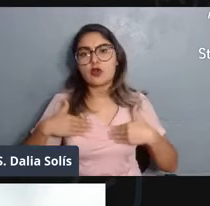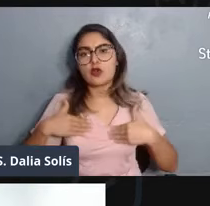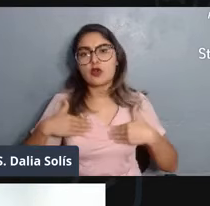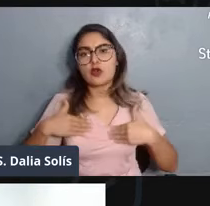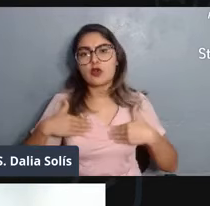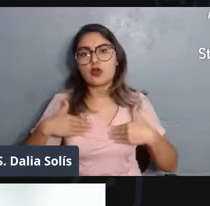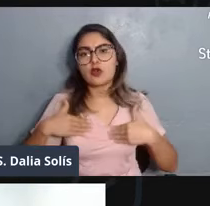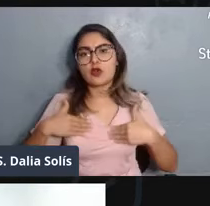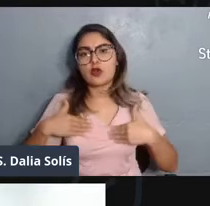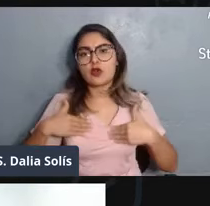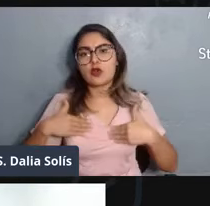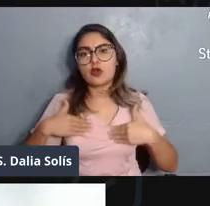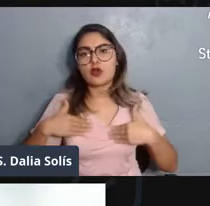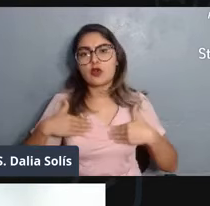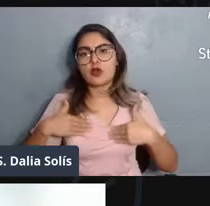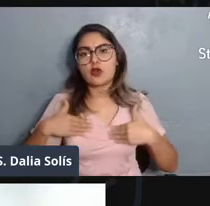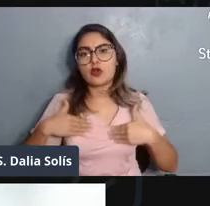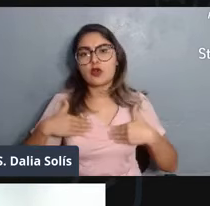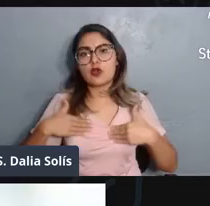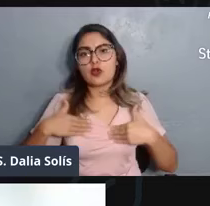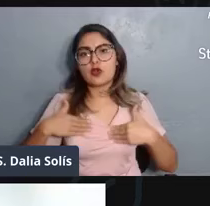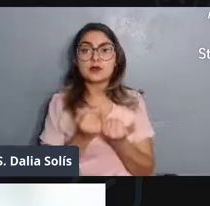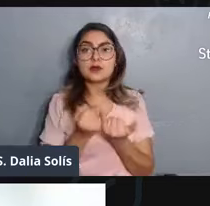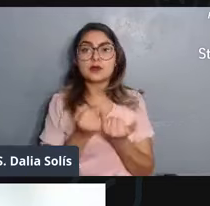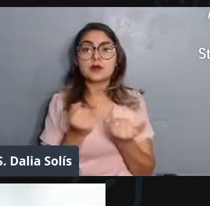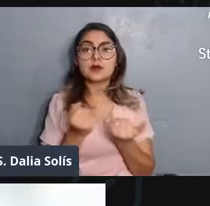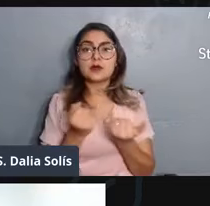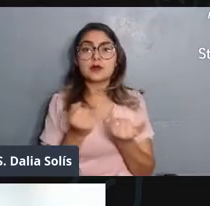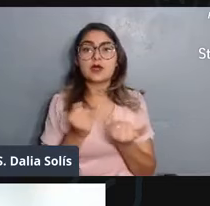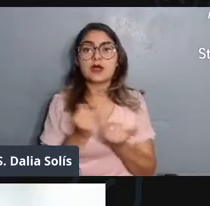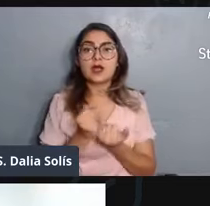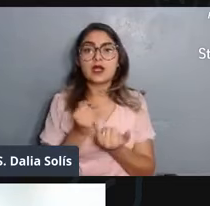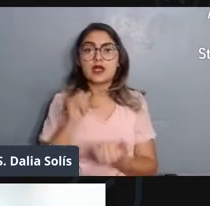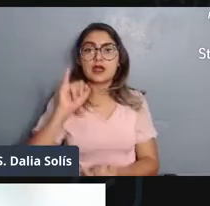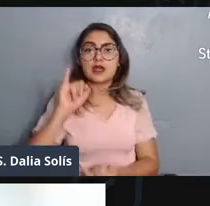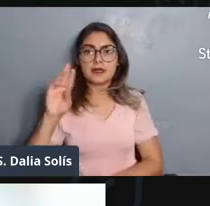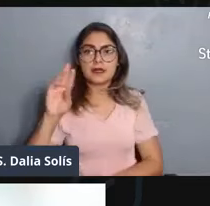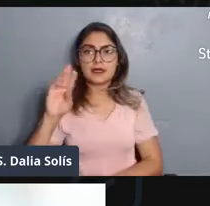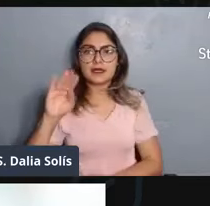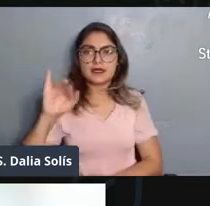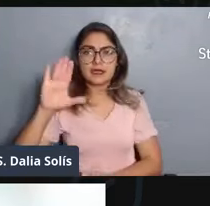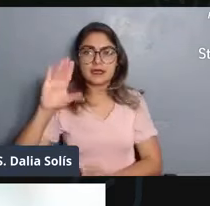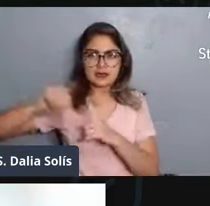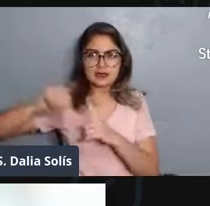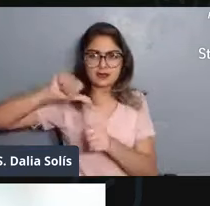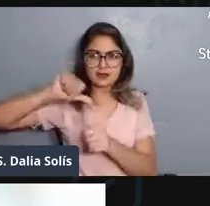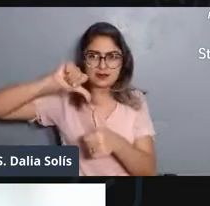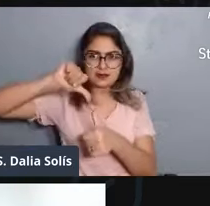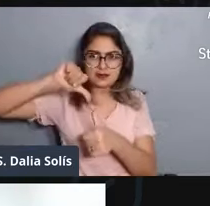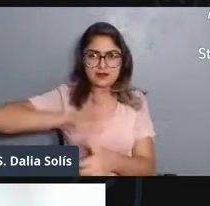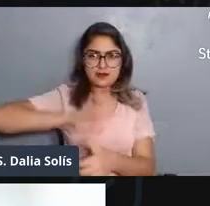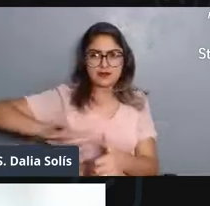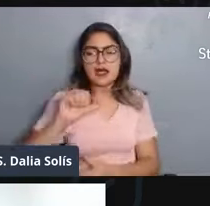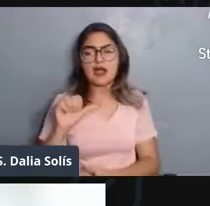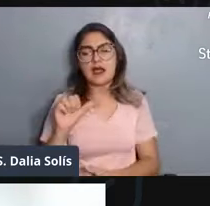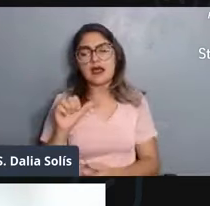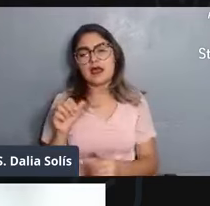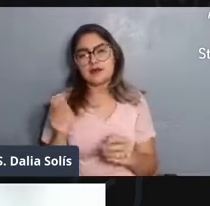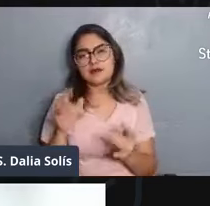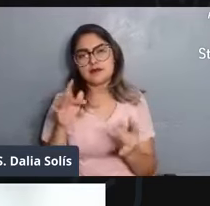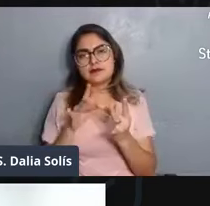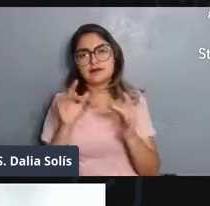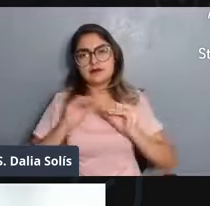Canal 21.2, con el tema Prevención al Abuso Sexual Infantil. Ha participado en Radio Anáhuac, en